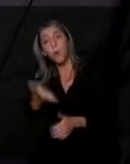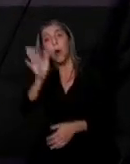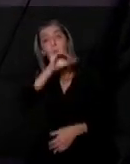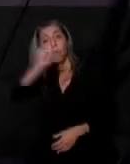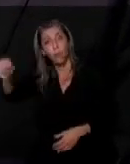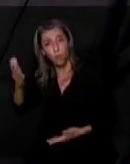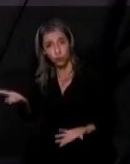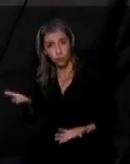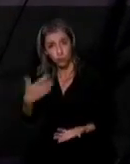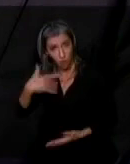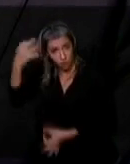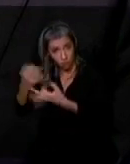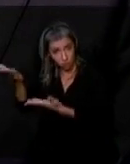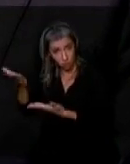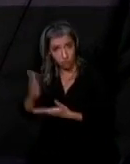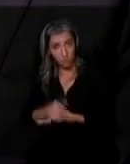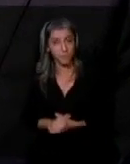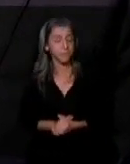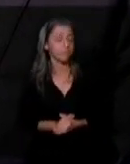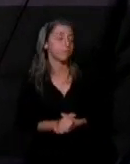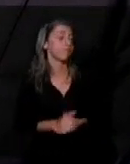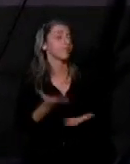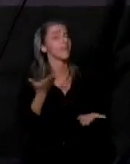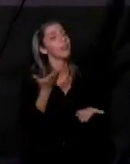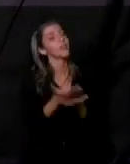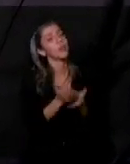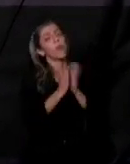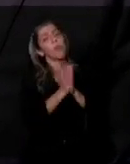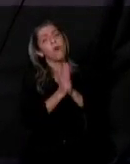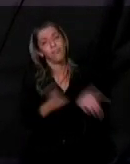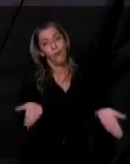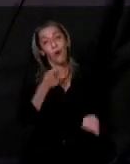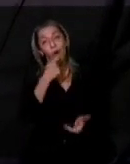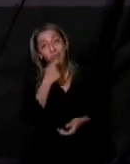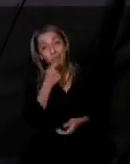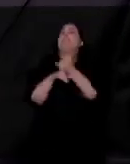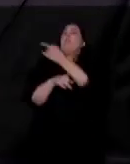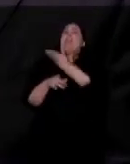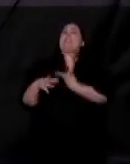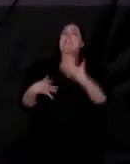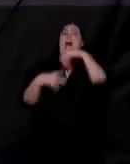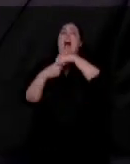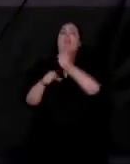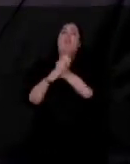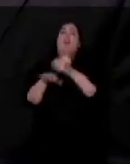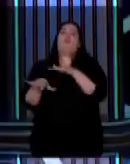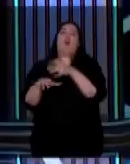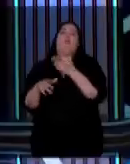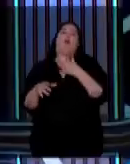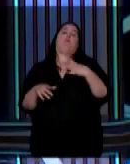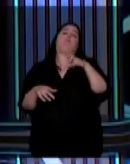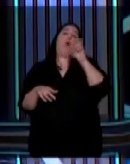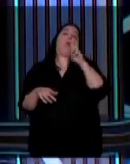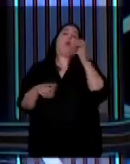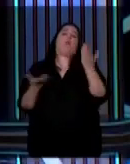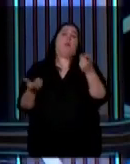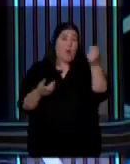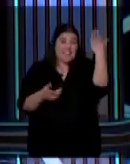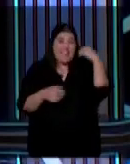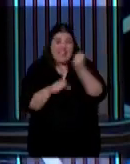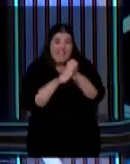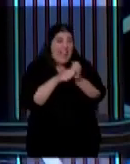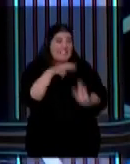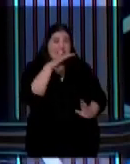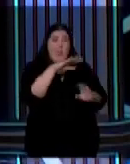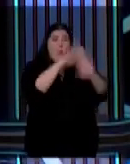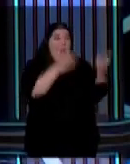juntos te pediría que lo que te pasan los datos te los pasen bien porque te pasaron información falsa Javier si vos trabajaste en el Banco Central